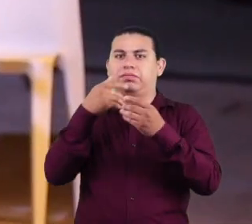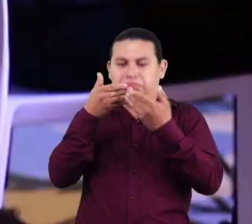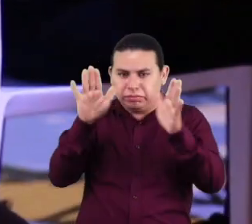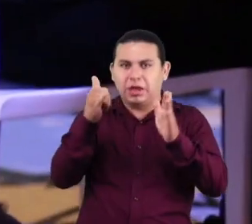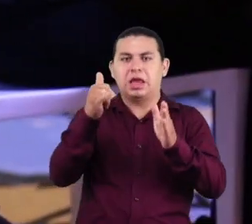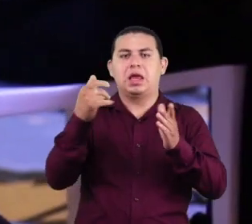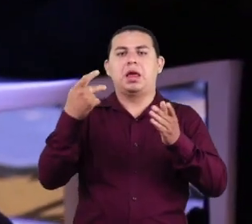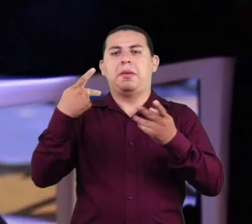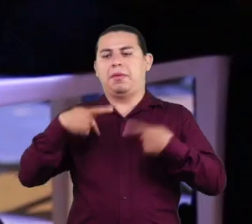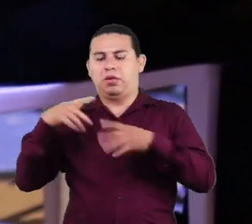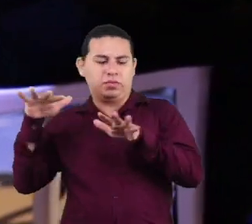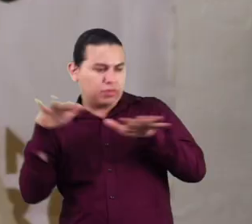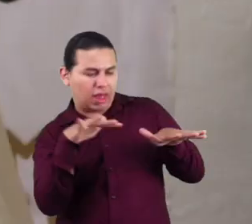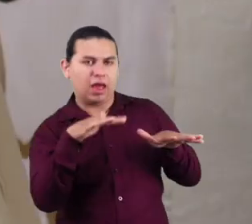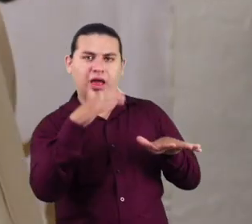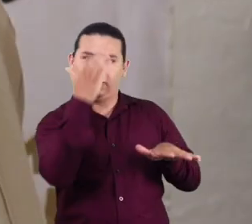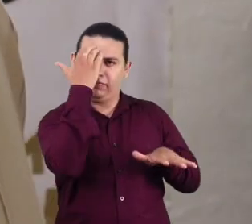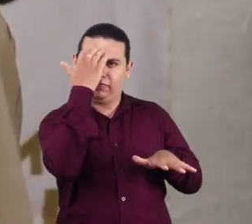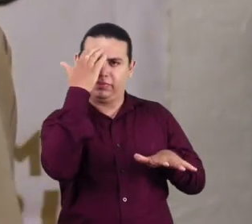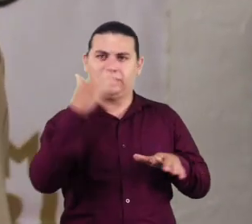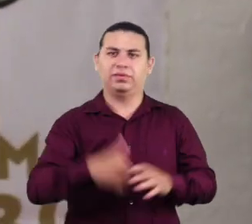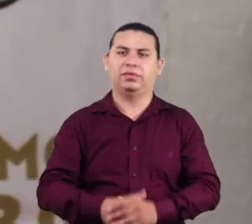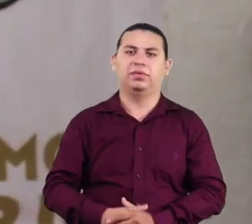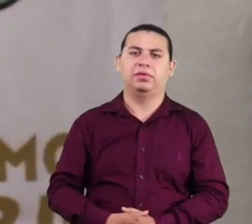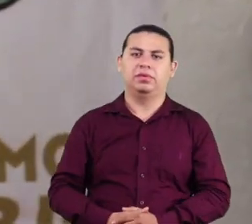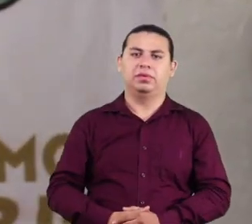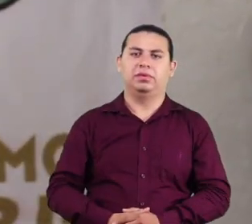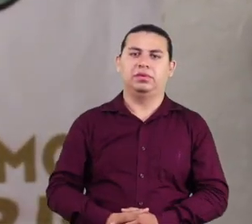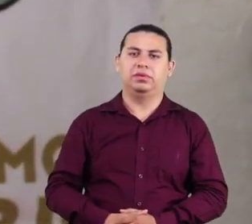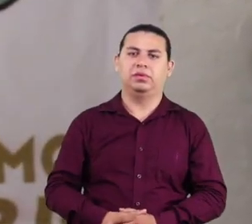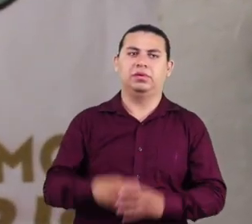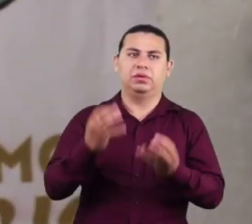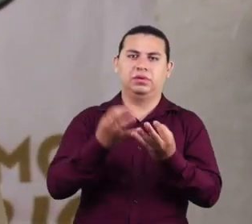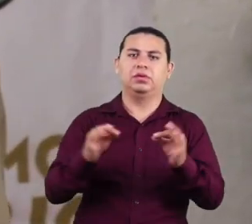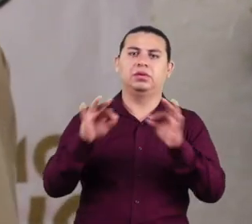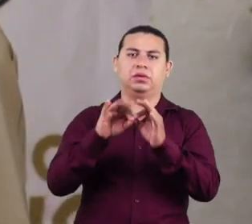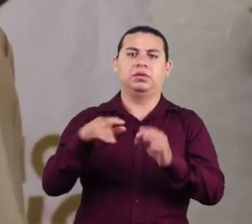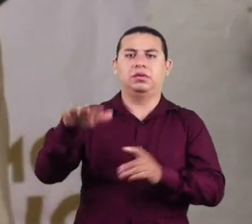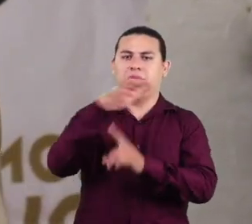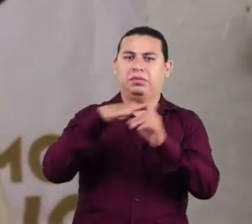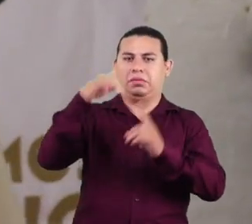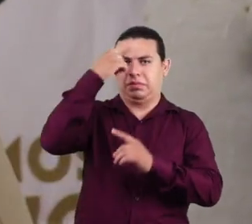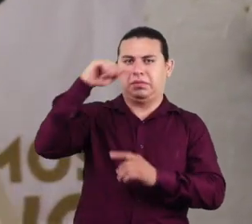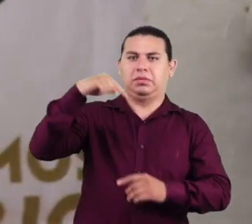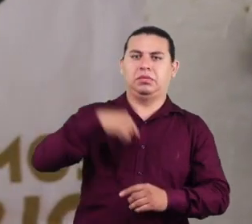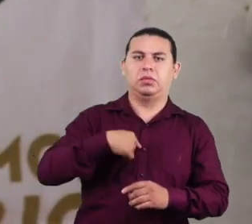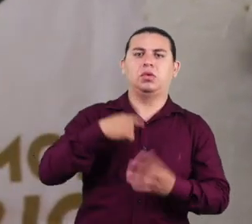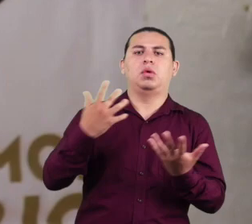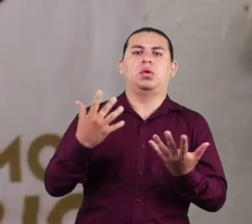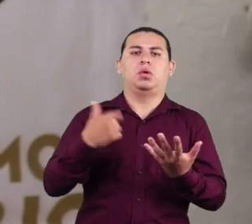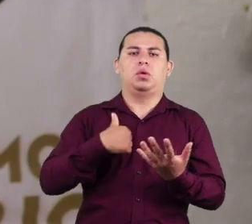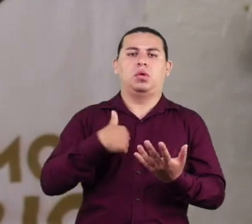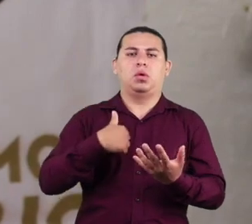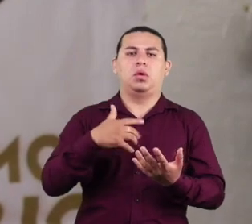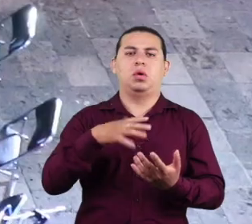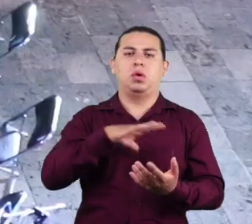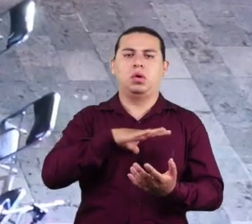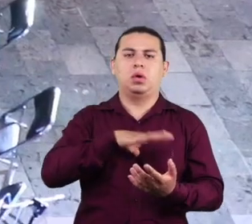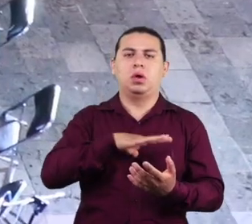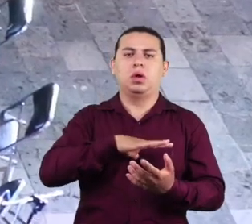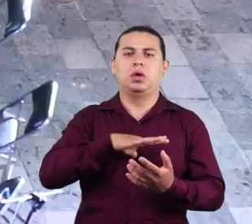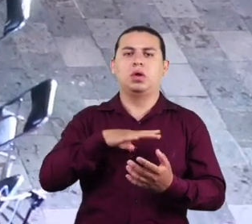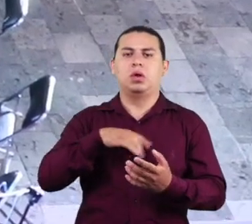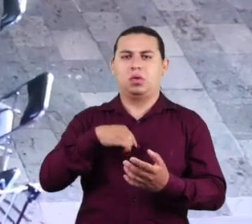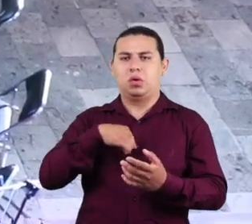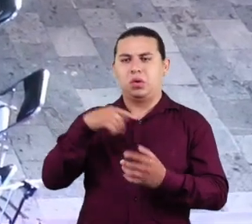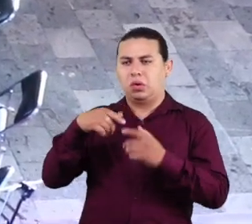la sociedad oaxaqueña. Pues este es un placer bastante grande, sobre todo para mí, porque pues tengo